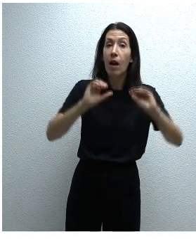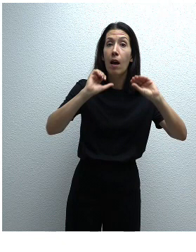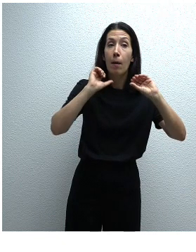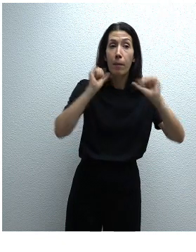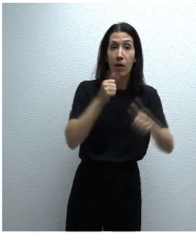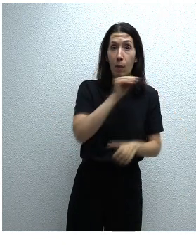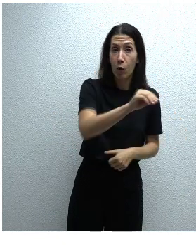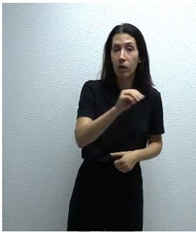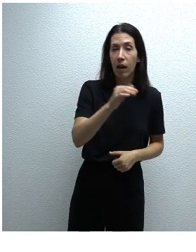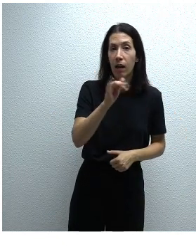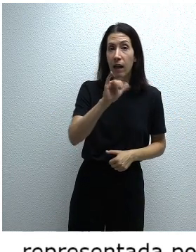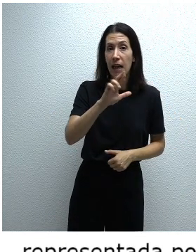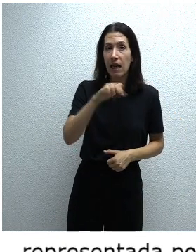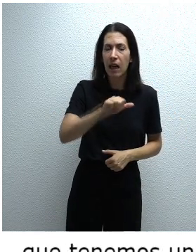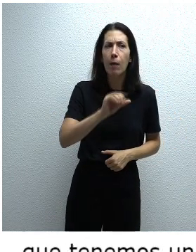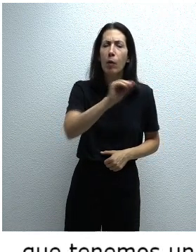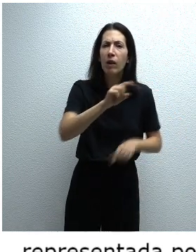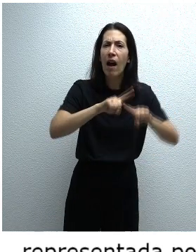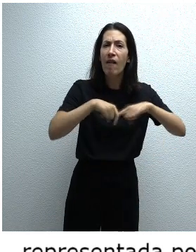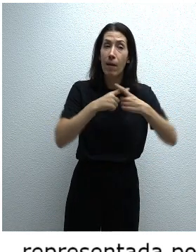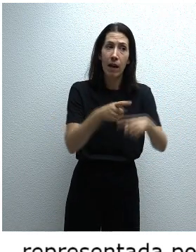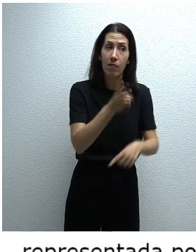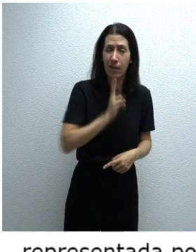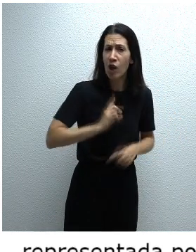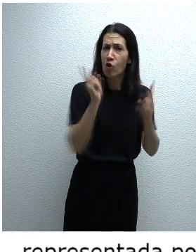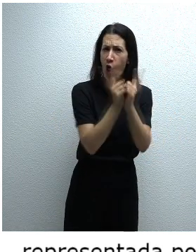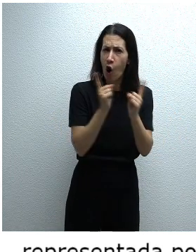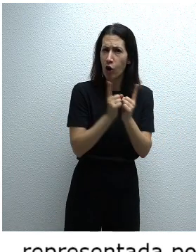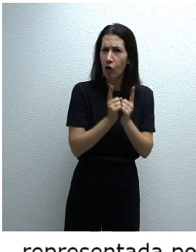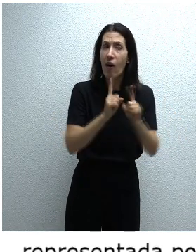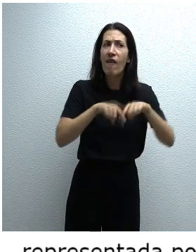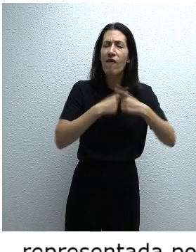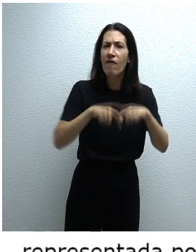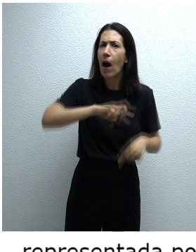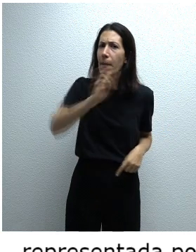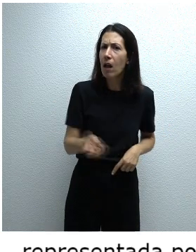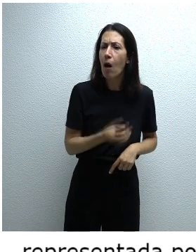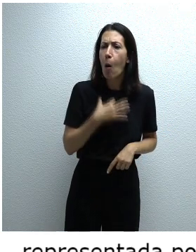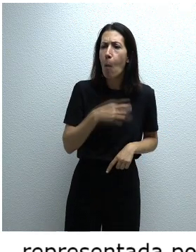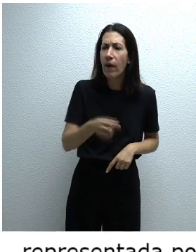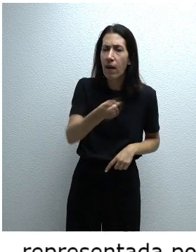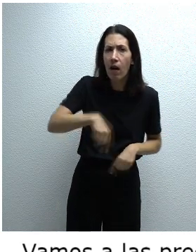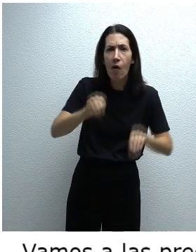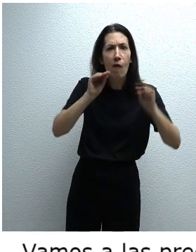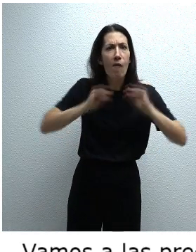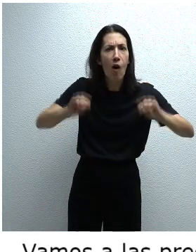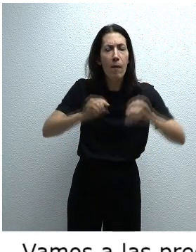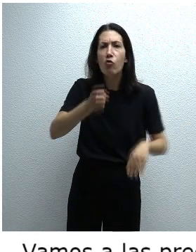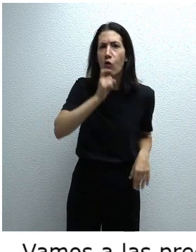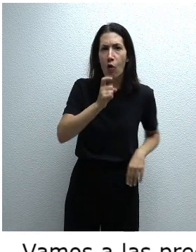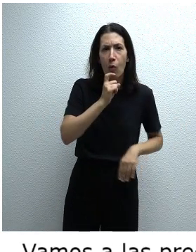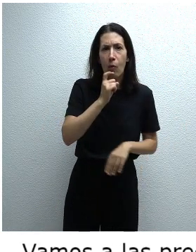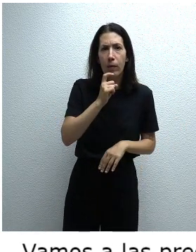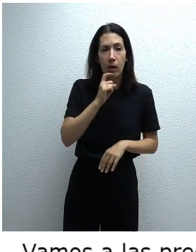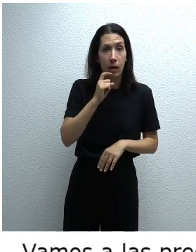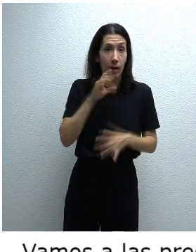Cristina. El tema de las familias, ¿cómo pensáis brevemente que se puede formar a la familia